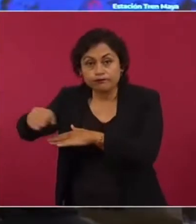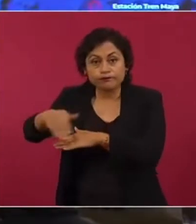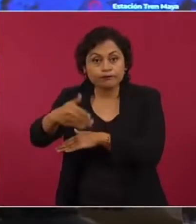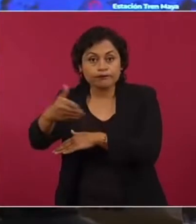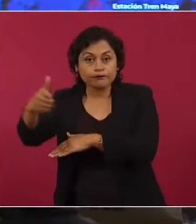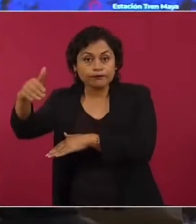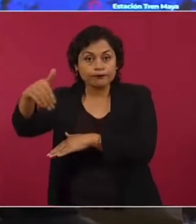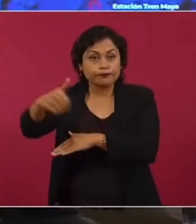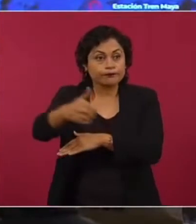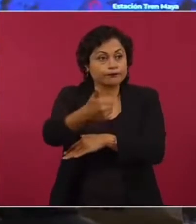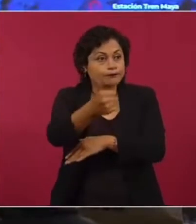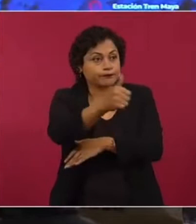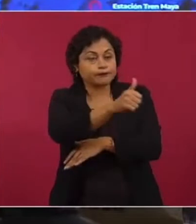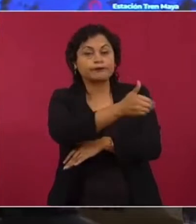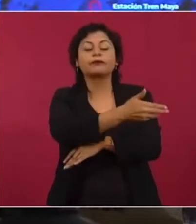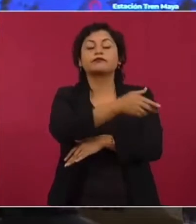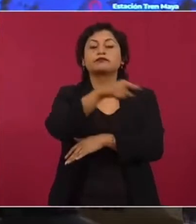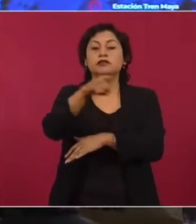Chichén Itzá,